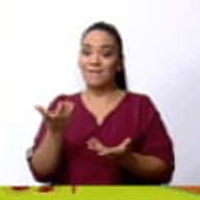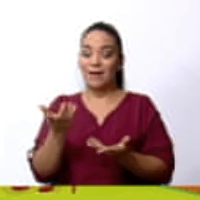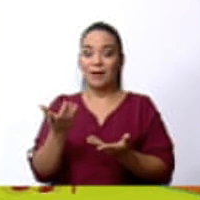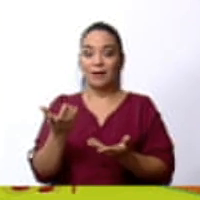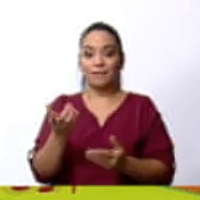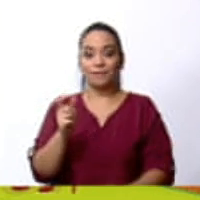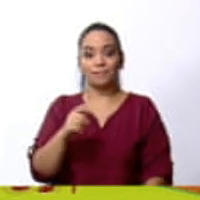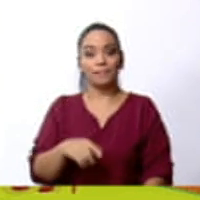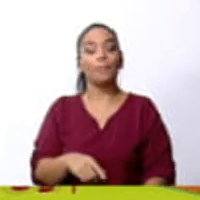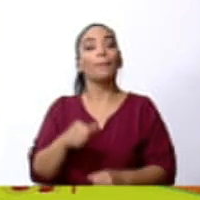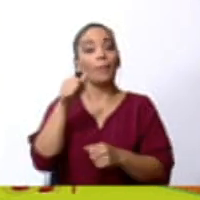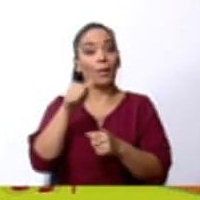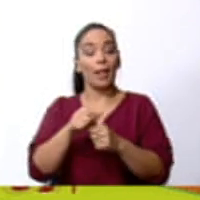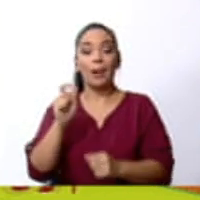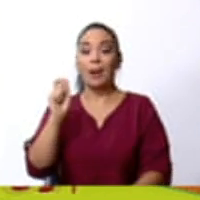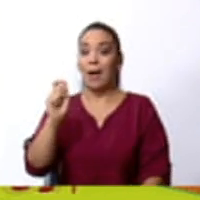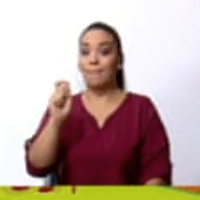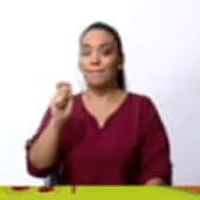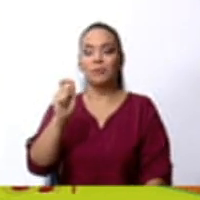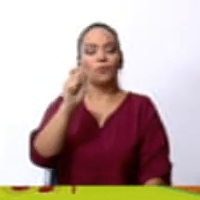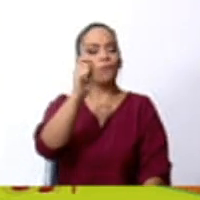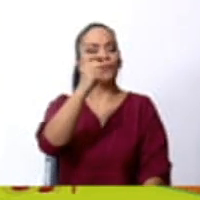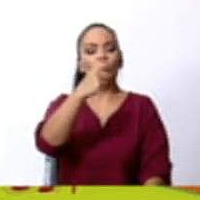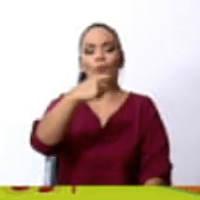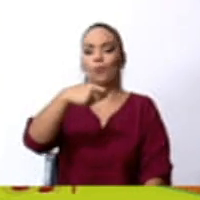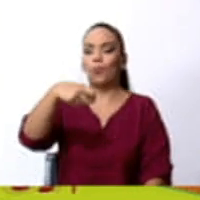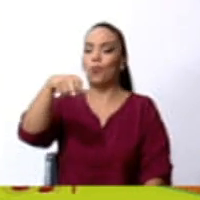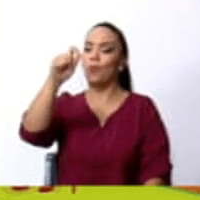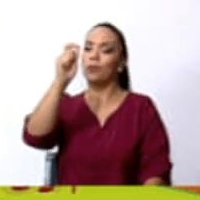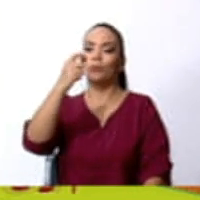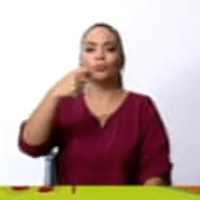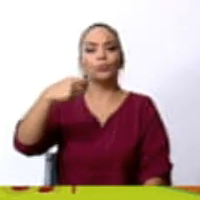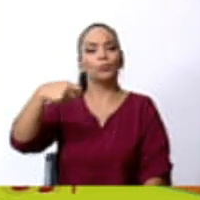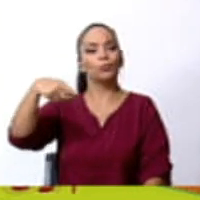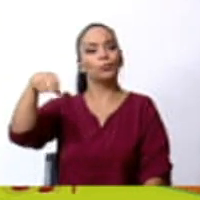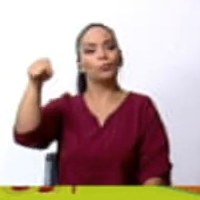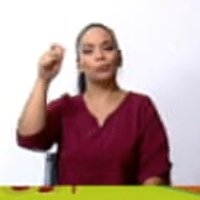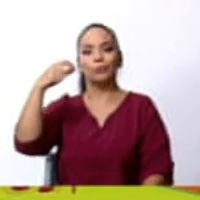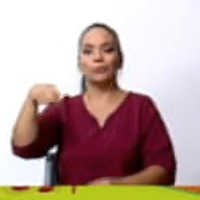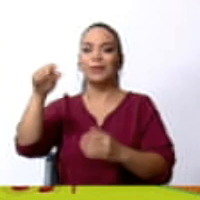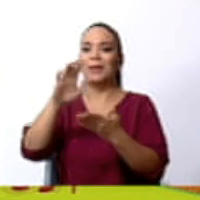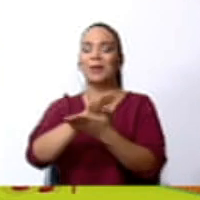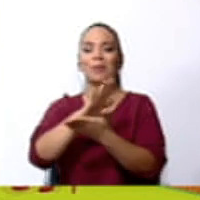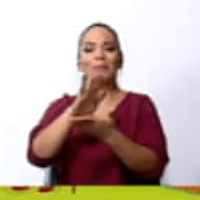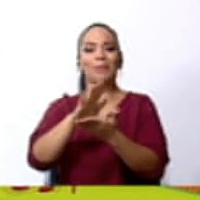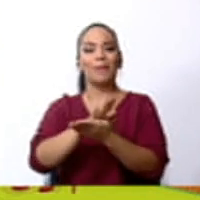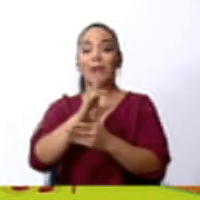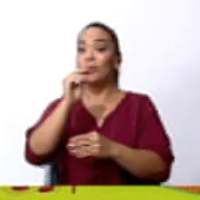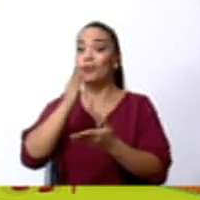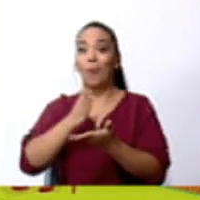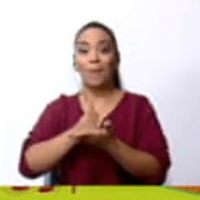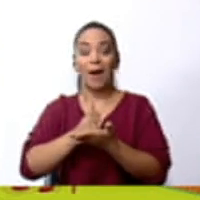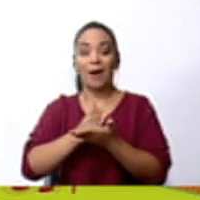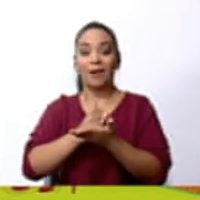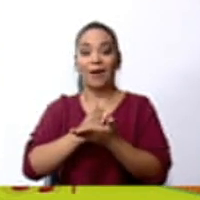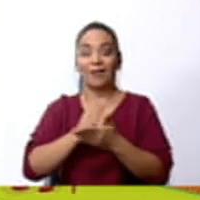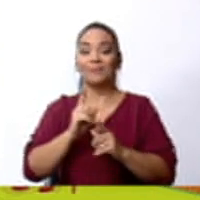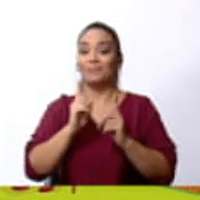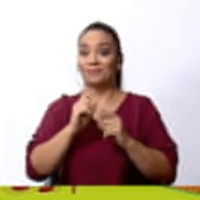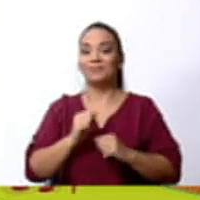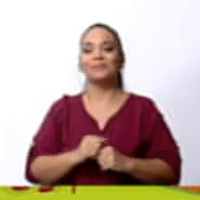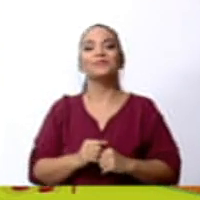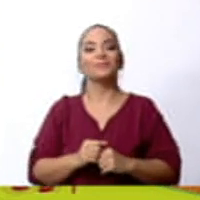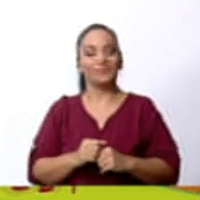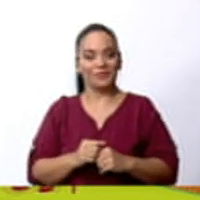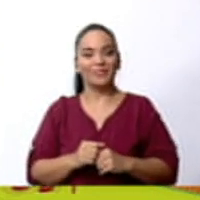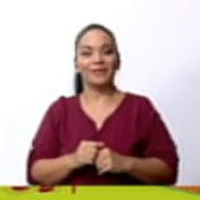lápiz aquí fluye a lo largo del papel sin paradas frecuentes dentro